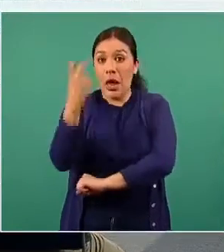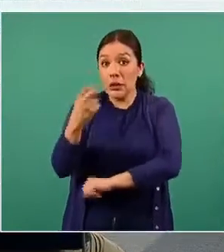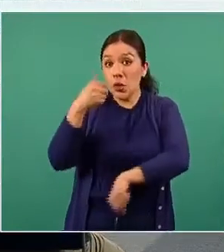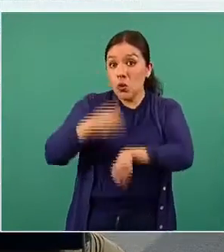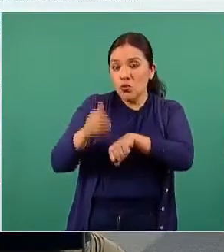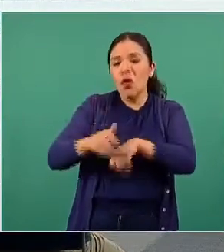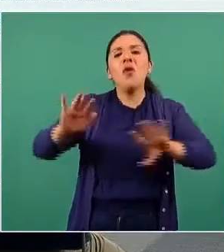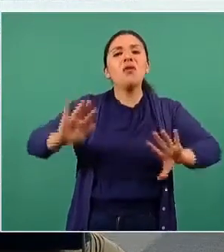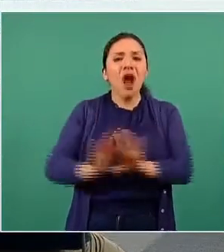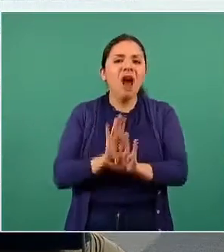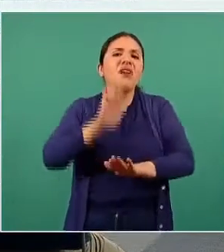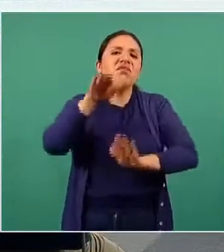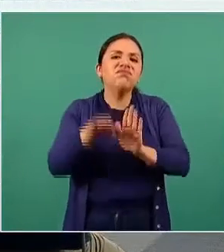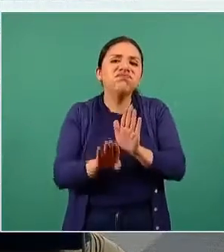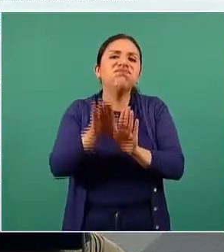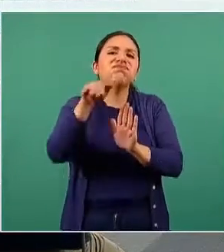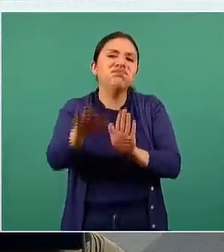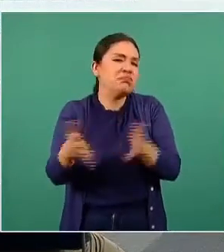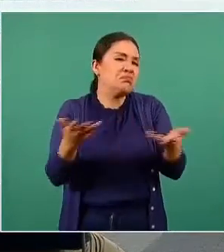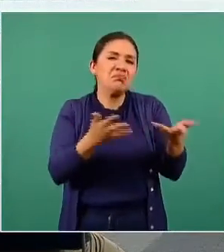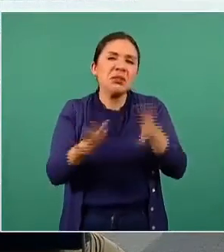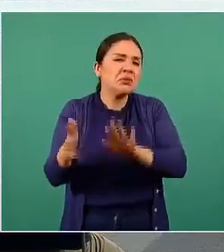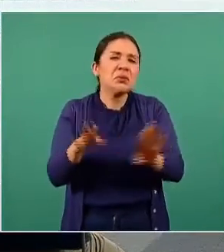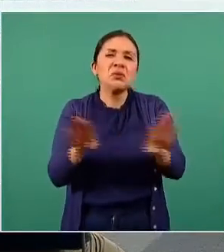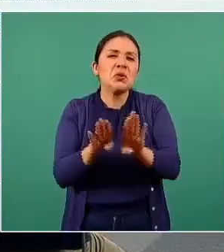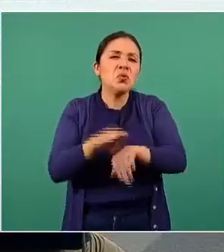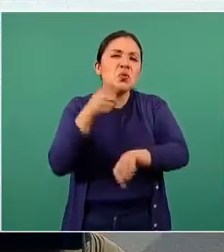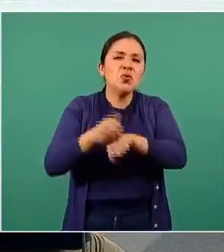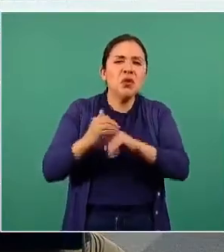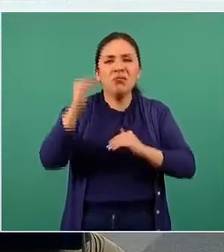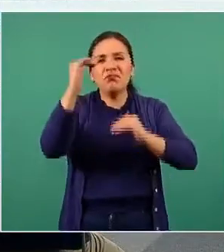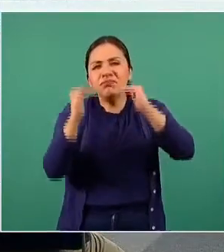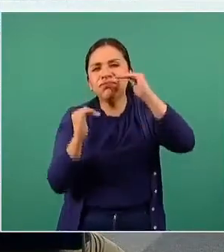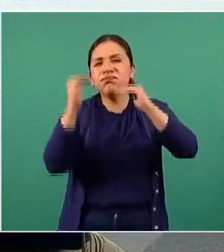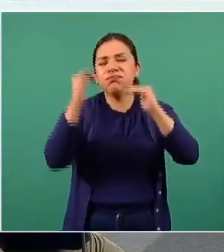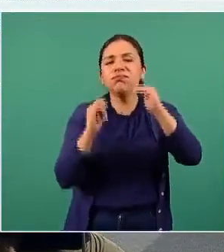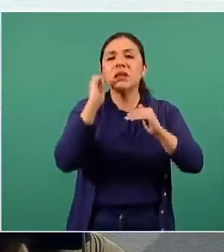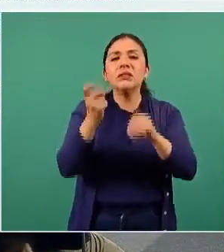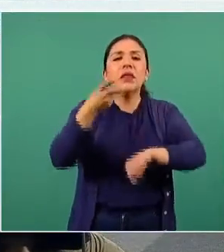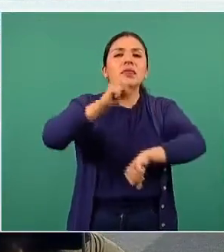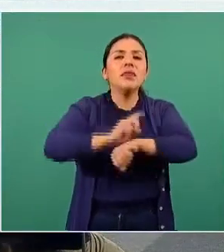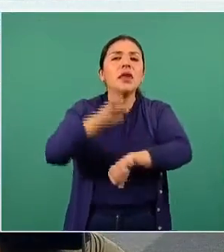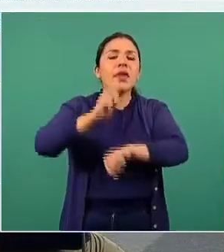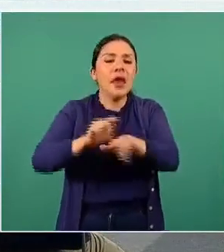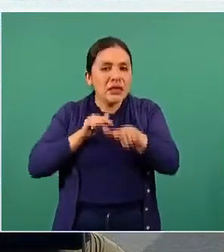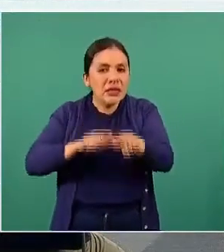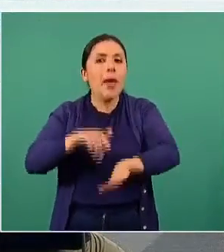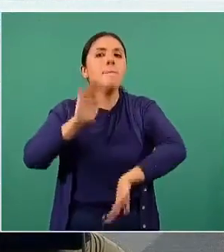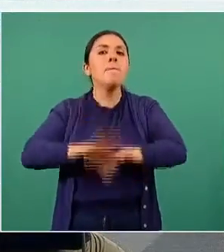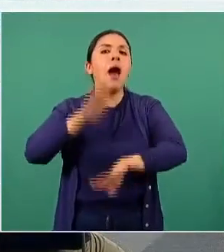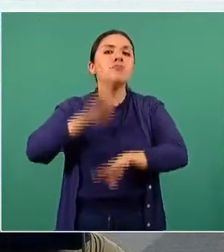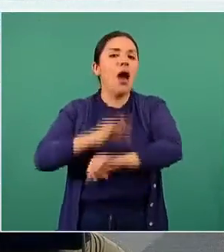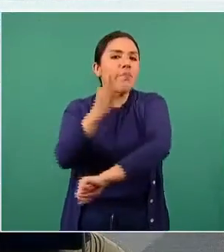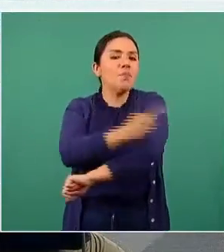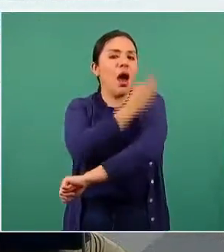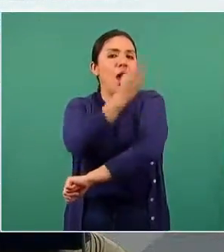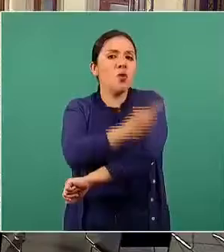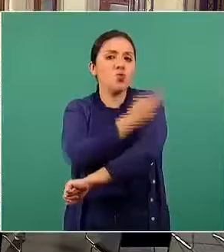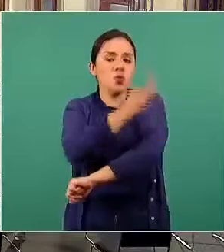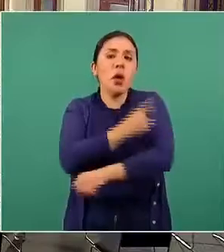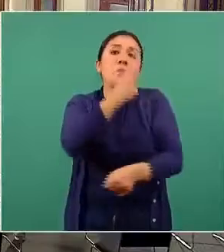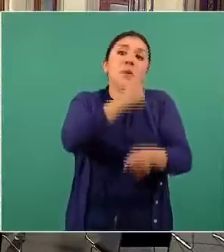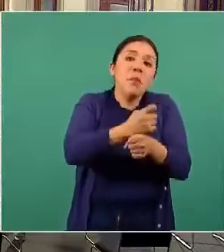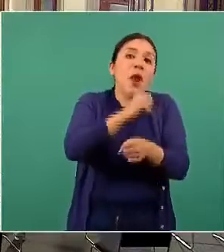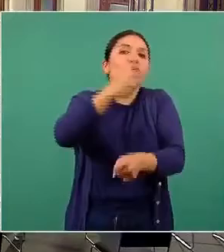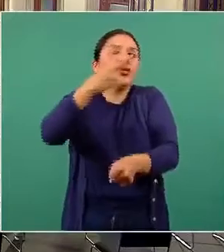estar fluctuando más o menos entre esas cifras en la medida que día con día se continúan aplicando no solamente primeras